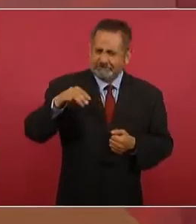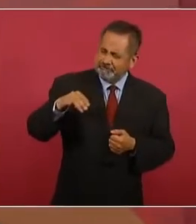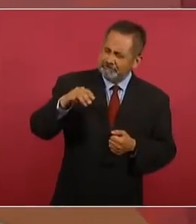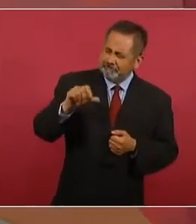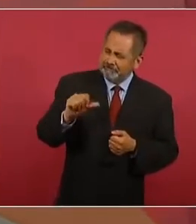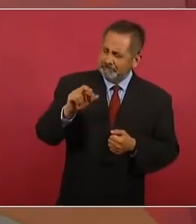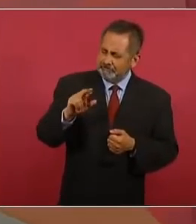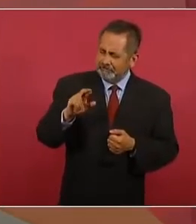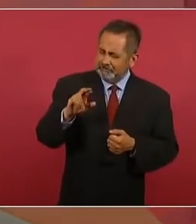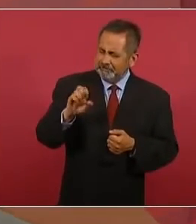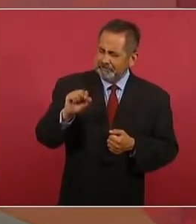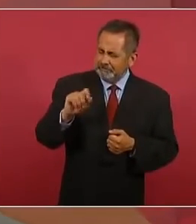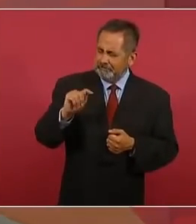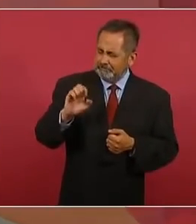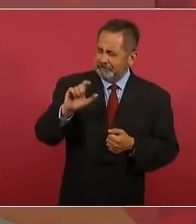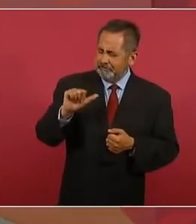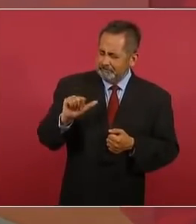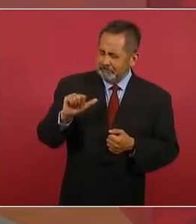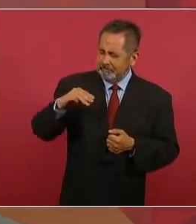Mariesela Morales.